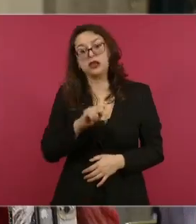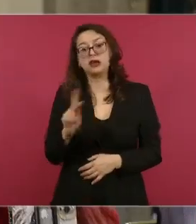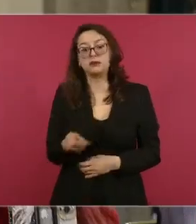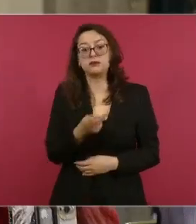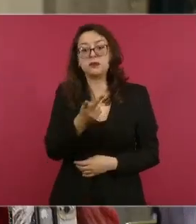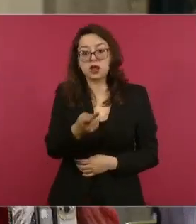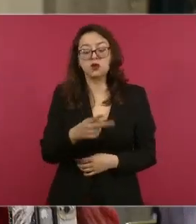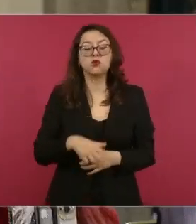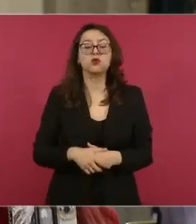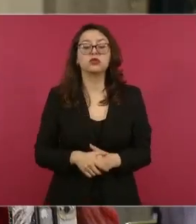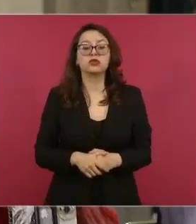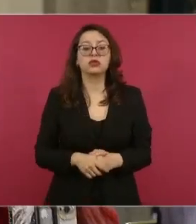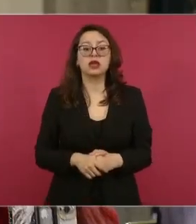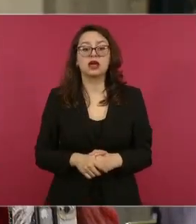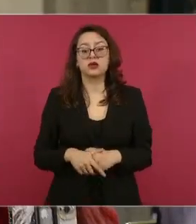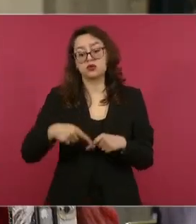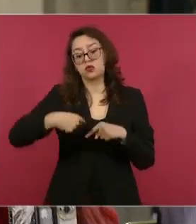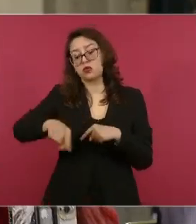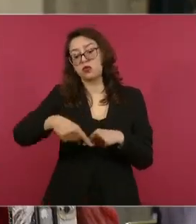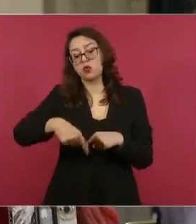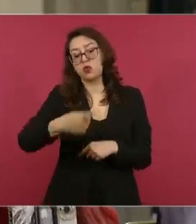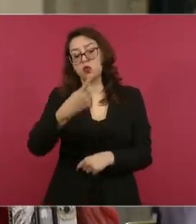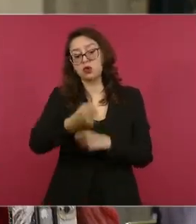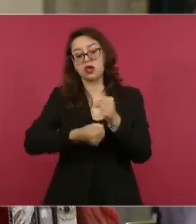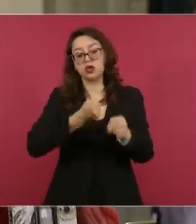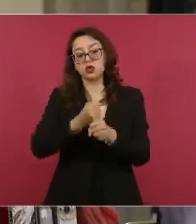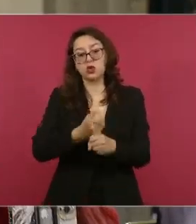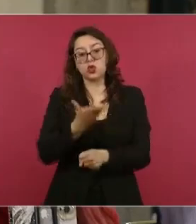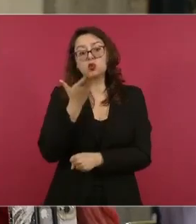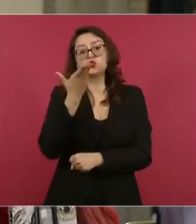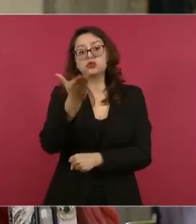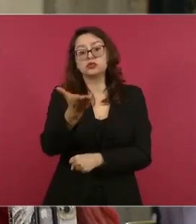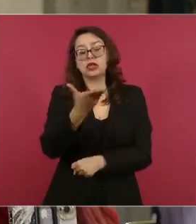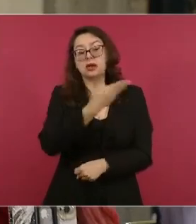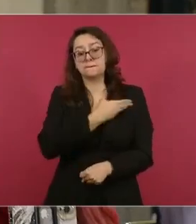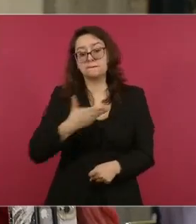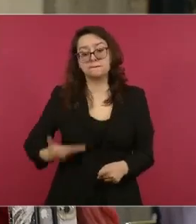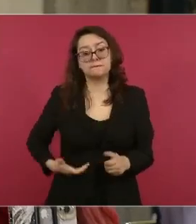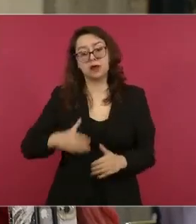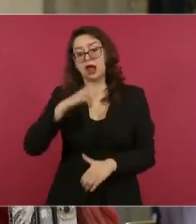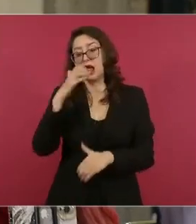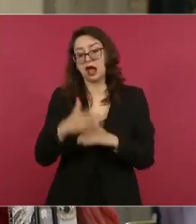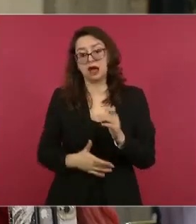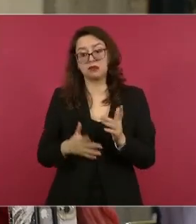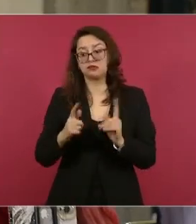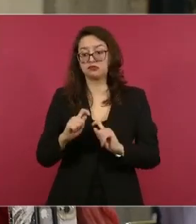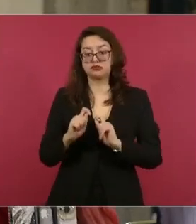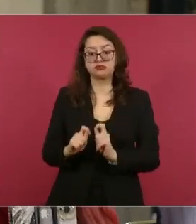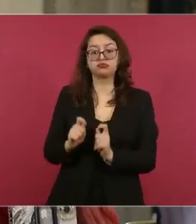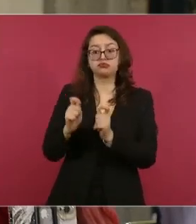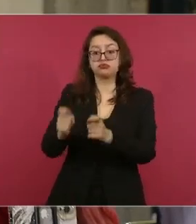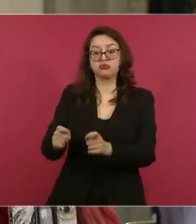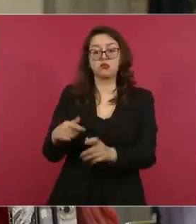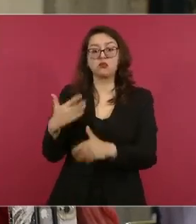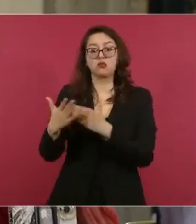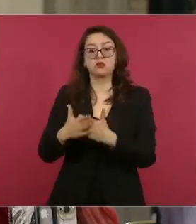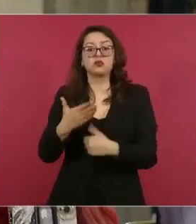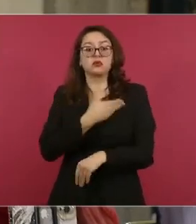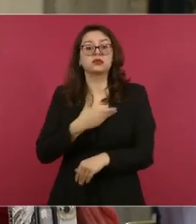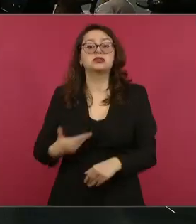al terminar su mandato, su gobierno, y para cómo lo va a recibir quien resulte electo o